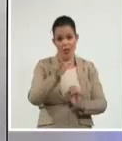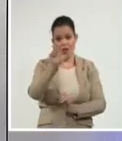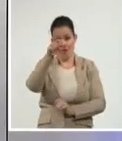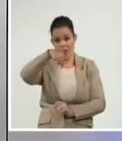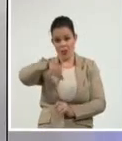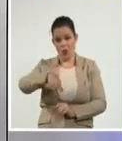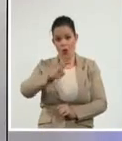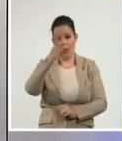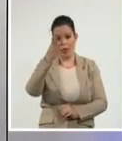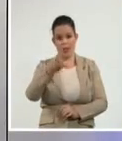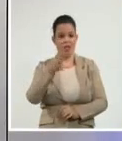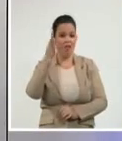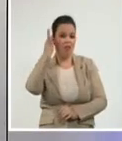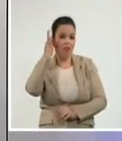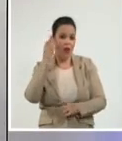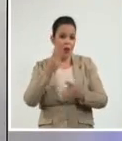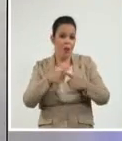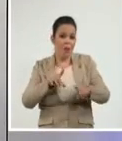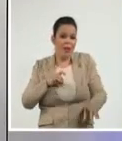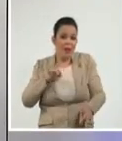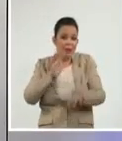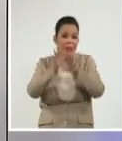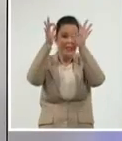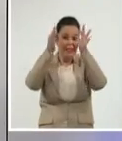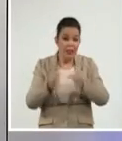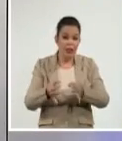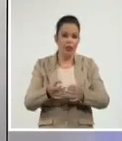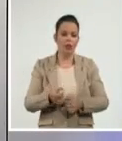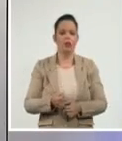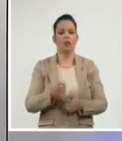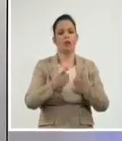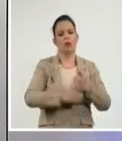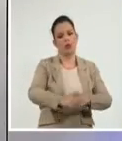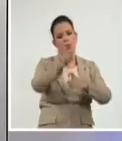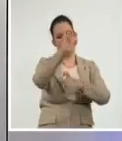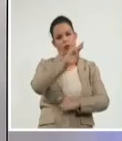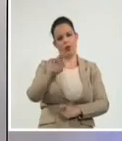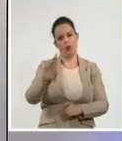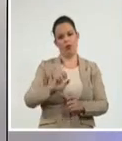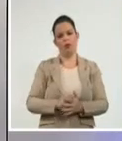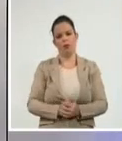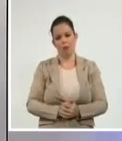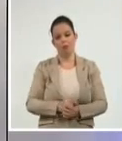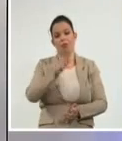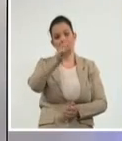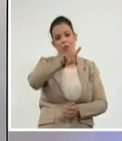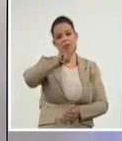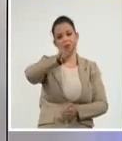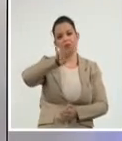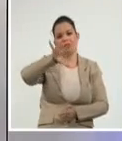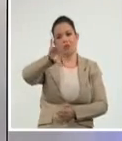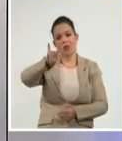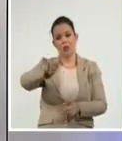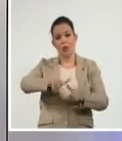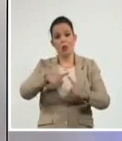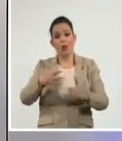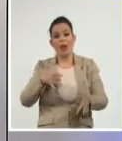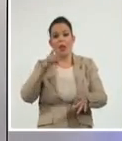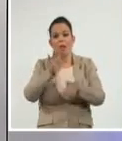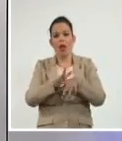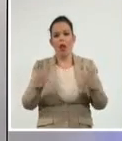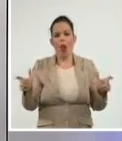antes, desde el mismo 1959. En esa primera etapa el gobierno estadounidense redujo la compra de azúcar